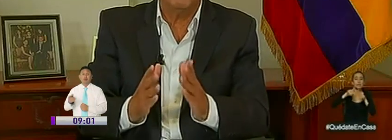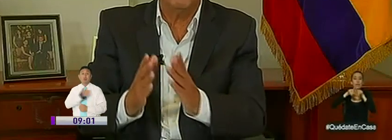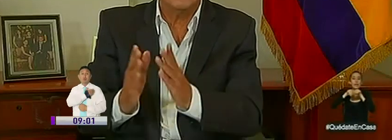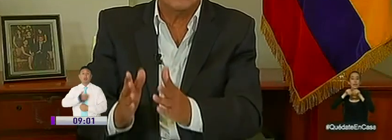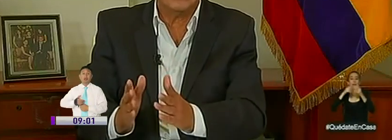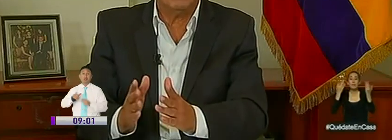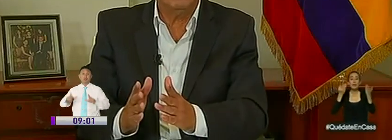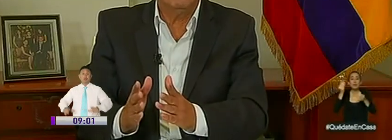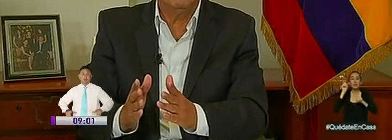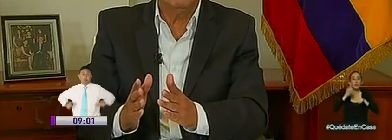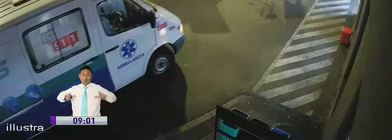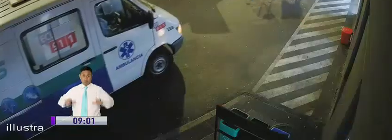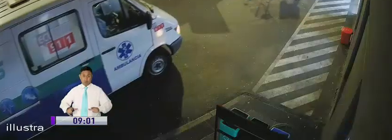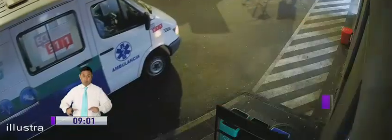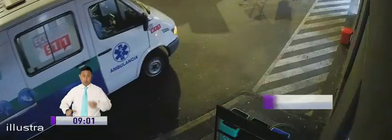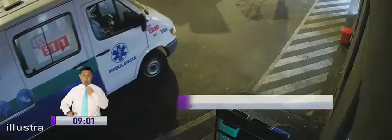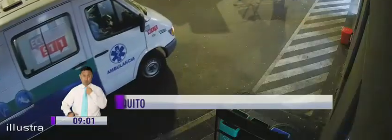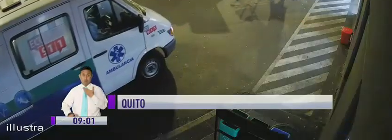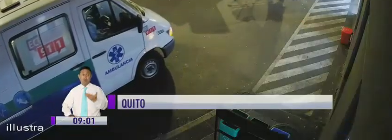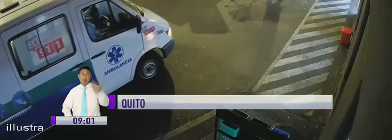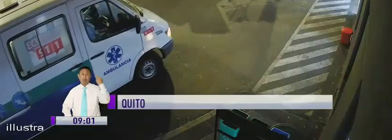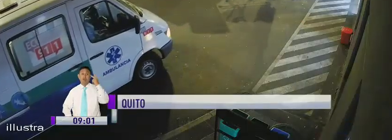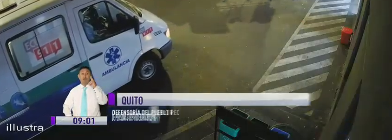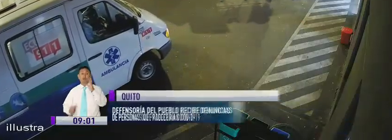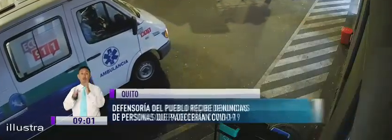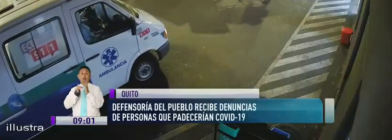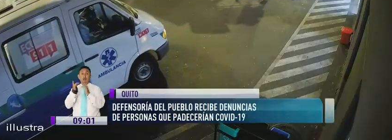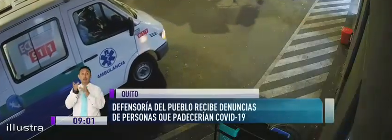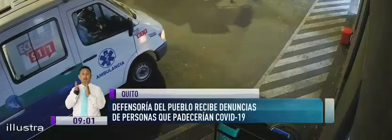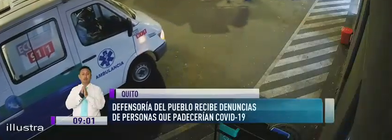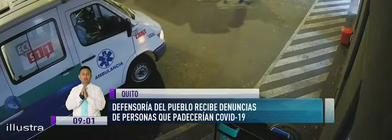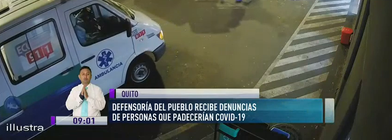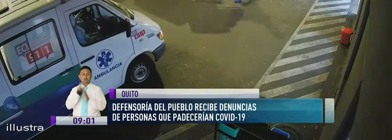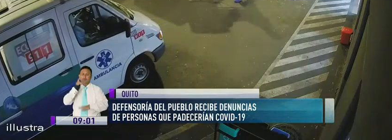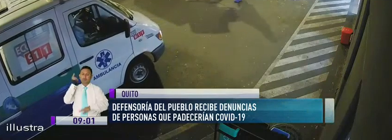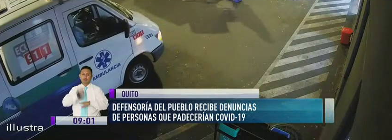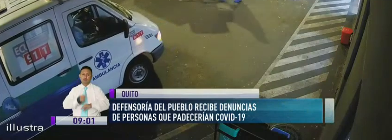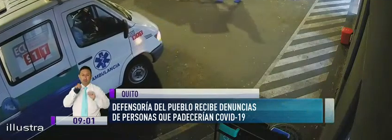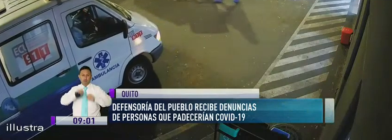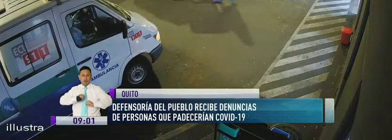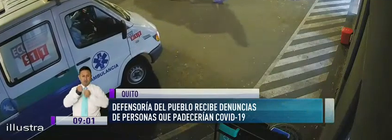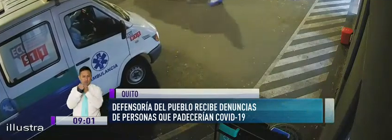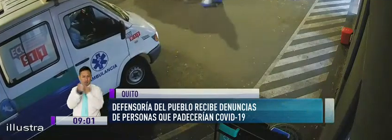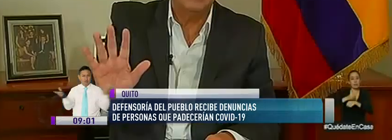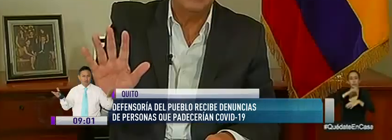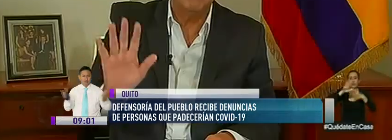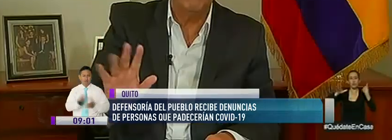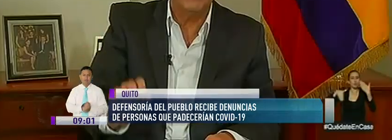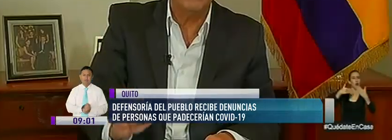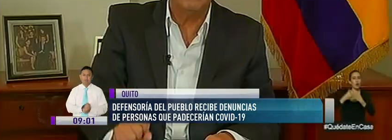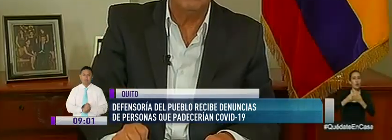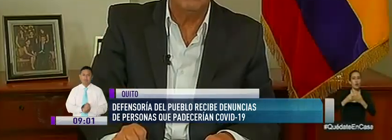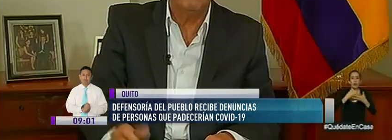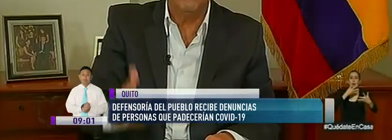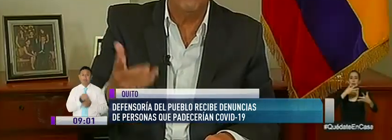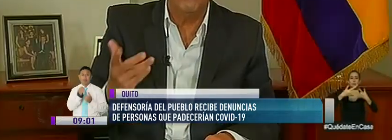de la República, Lenín Moreno, tuvo el pasado 2 de abril que solicitar de manera tajante que se transparente la información. La